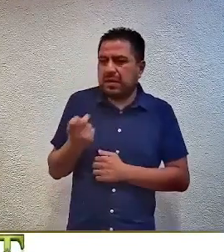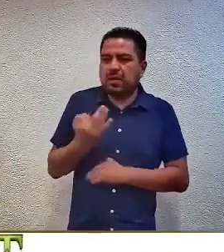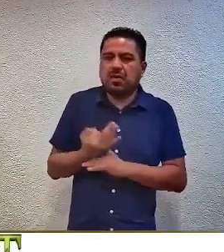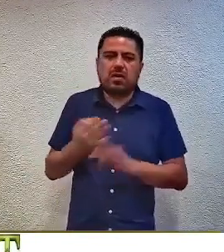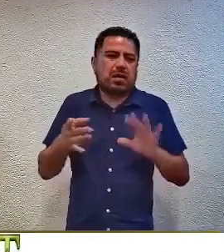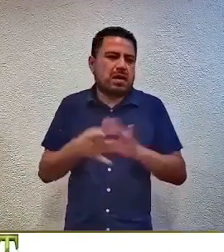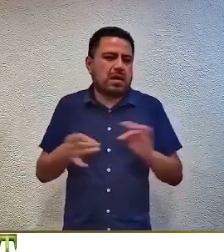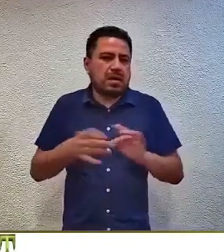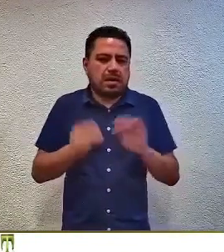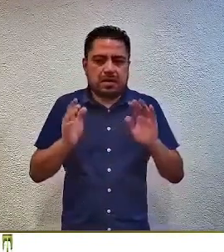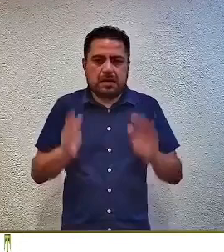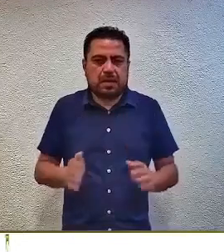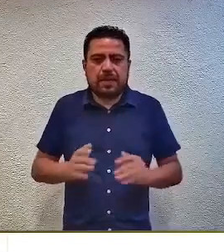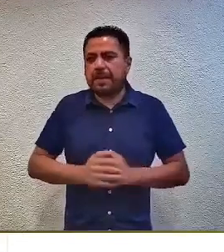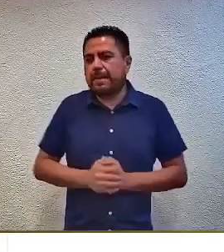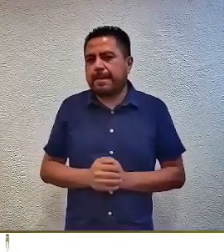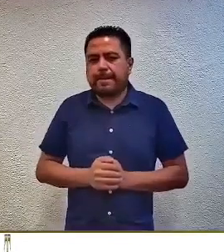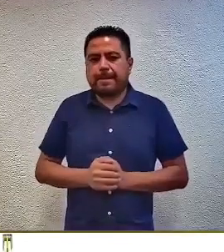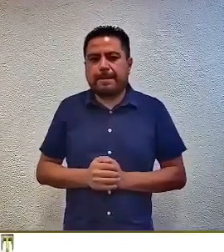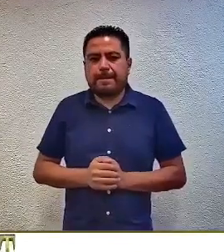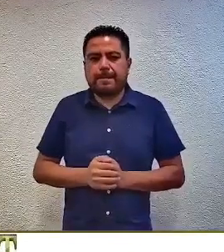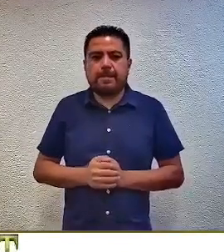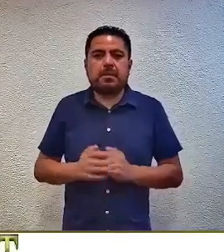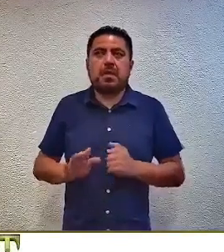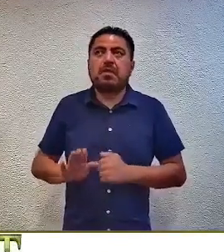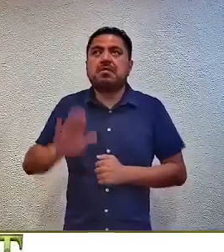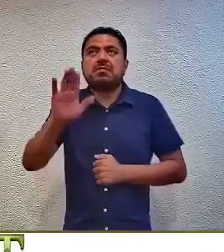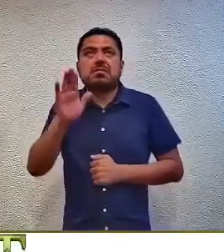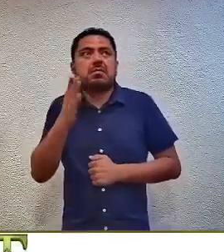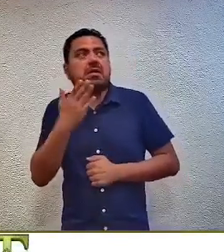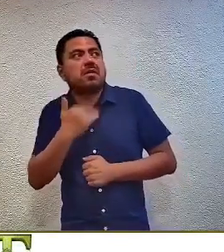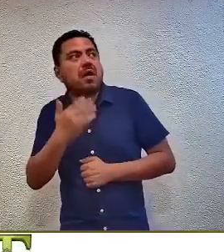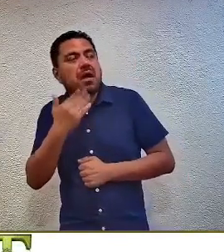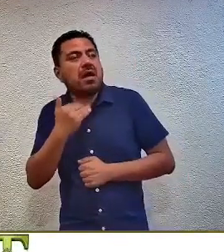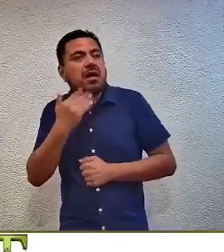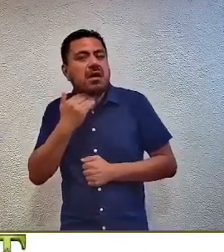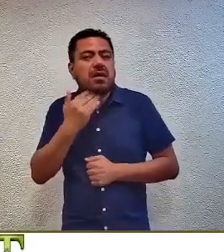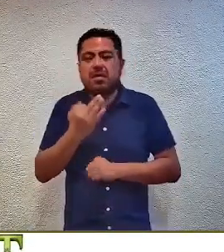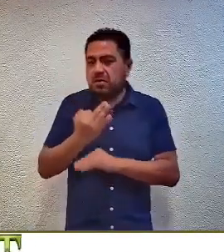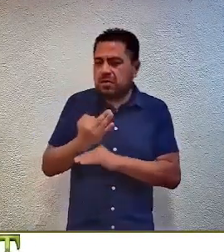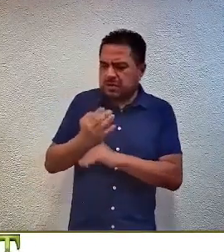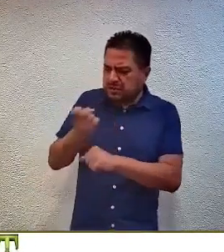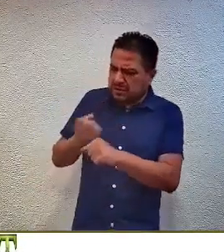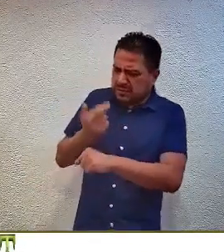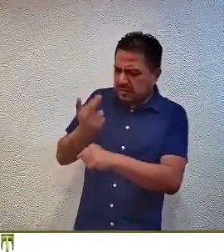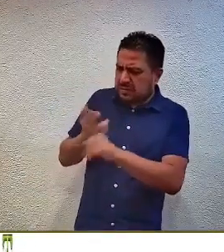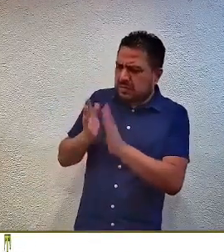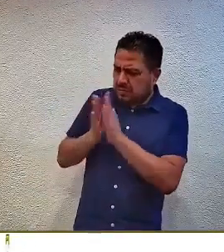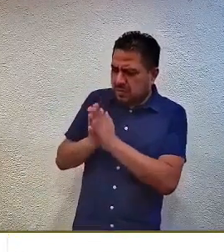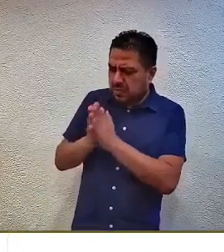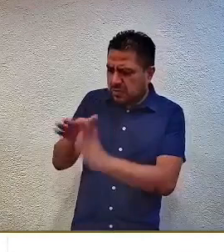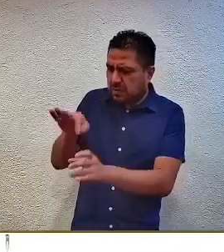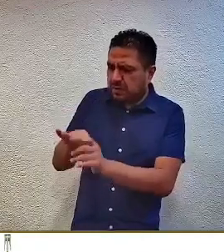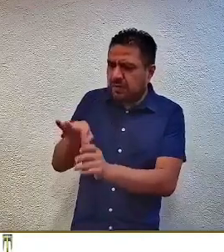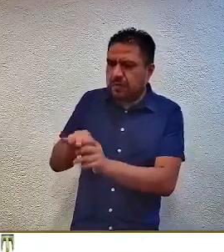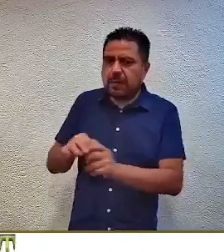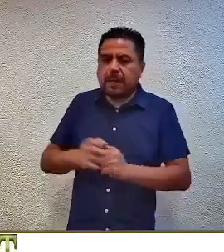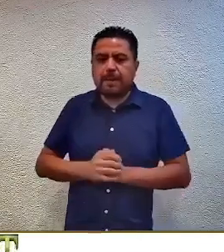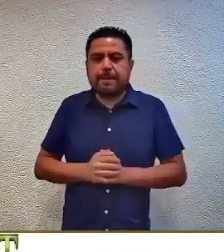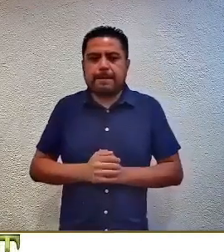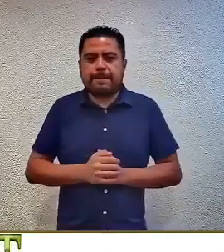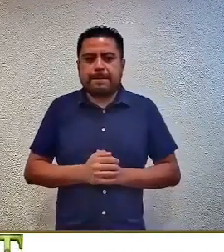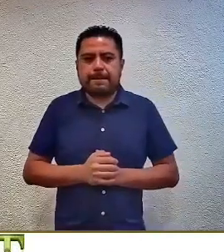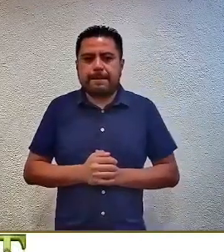dado cuenta. No habiendo comentarios al respecto, señor secretario general, tome la votación correspondiente, por